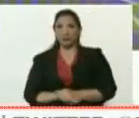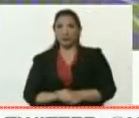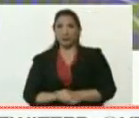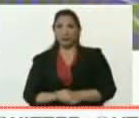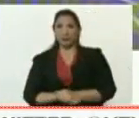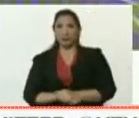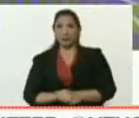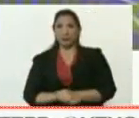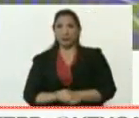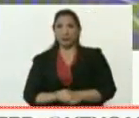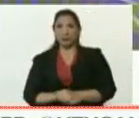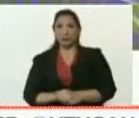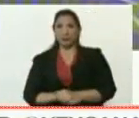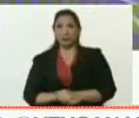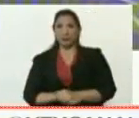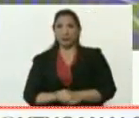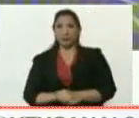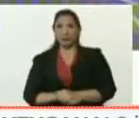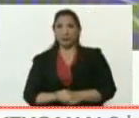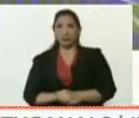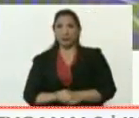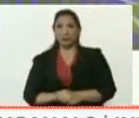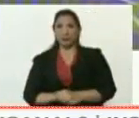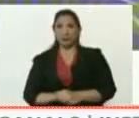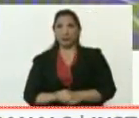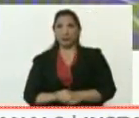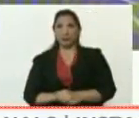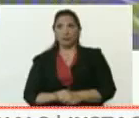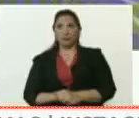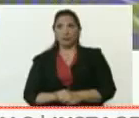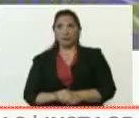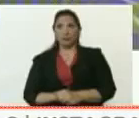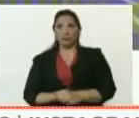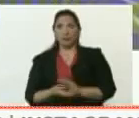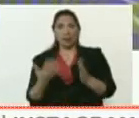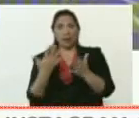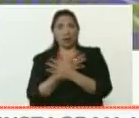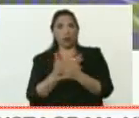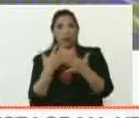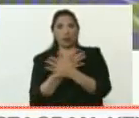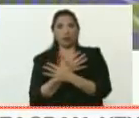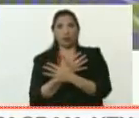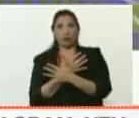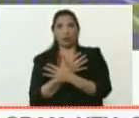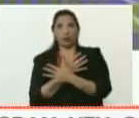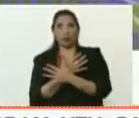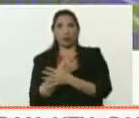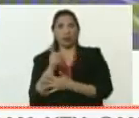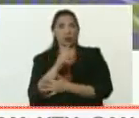estoy parafraseándolo, casi que una calamidad, una contradicción.